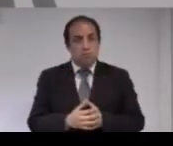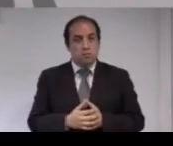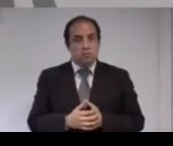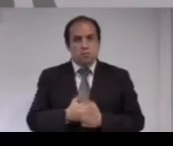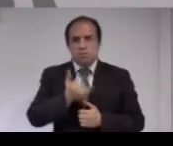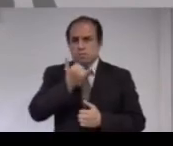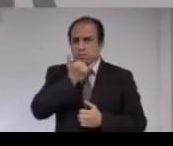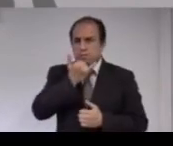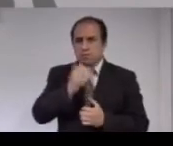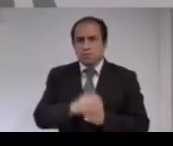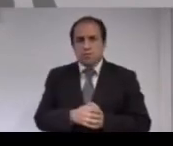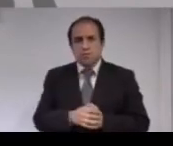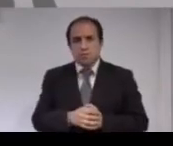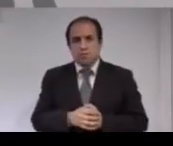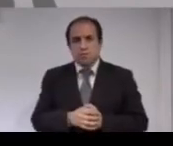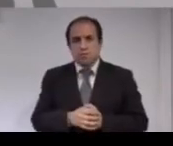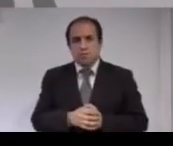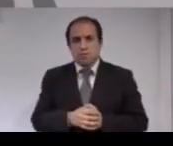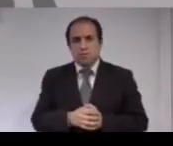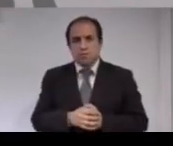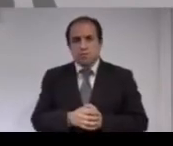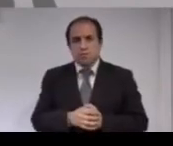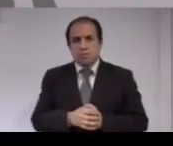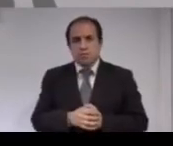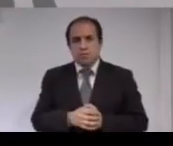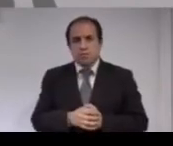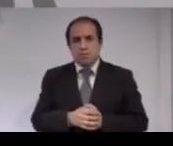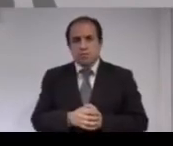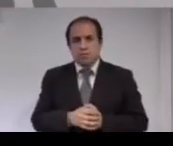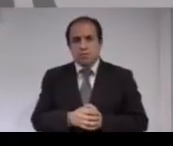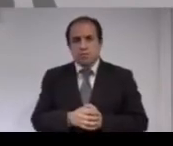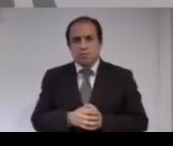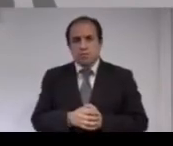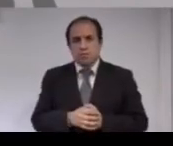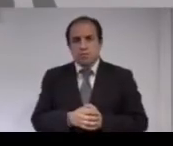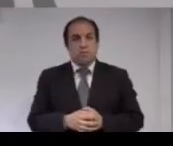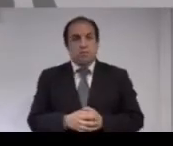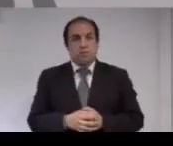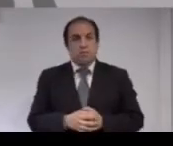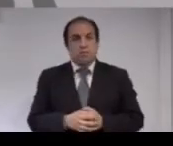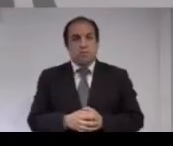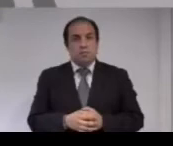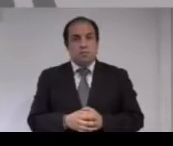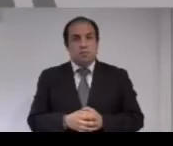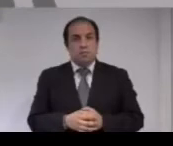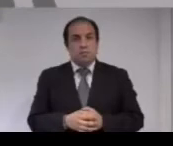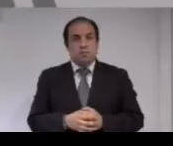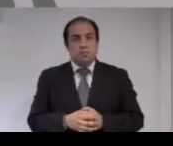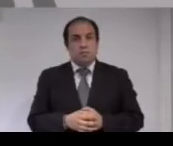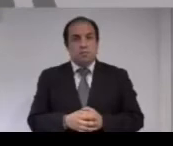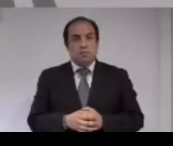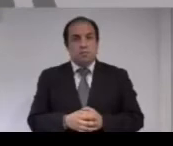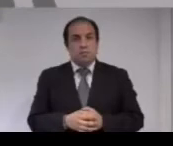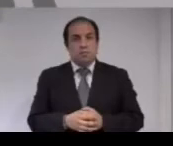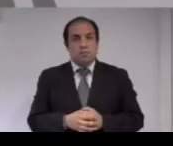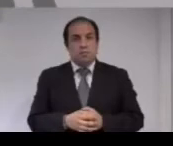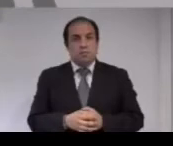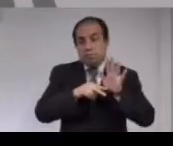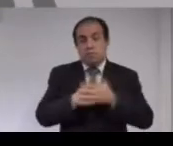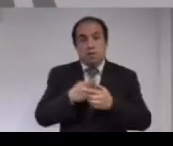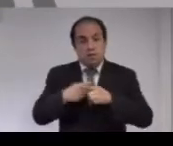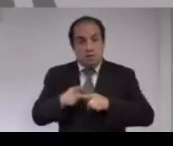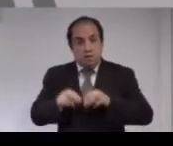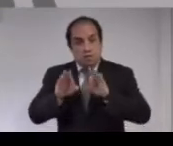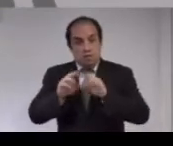perdón. Quemaduras también, hubo, como todo, creo que todos lo pudieron ver en las imágenes transmitidas en diversos medios